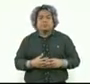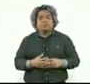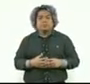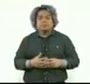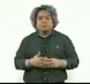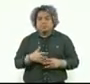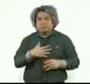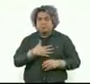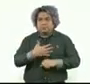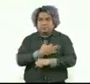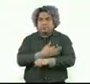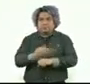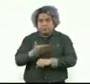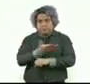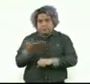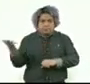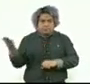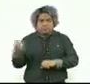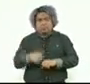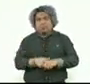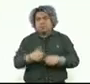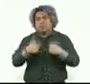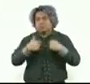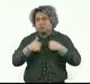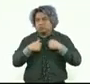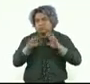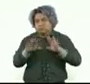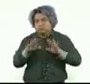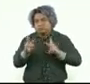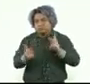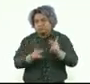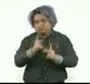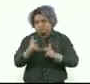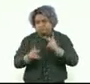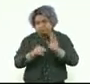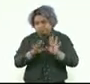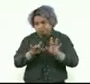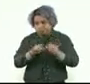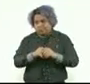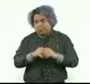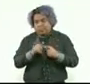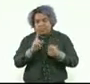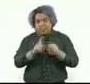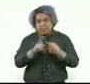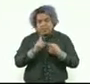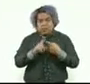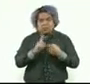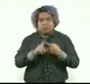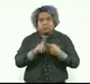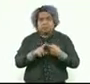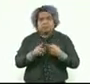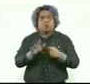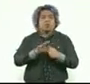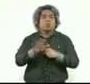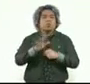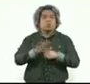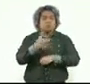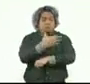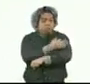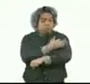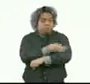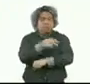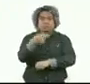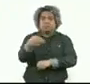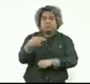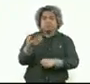Ya, buenas tardes a todos. A mí me gustaría preguntarle cuál va a ser la vacuna que se debe estar aplicando a